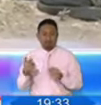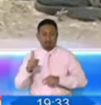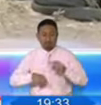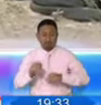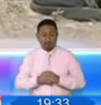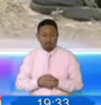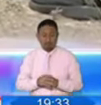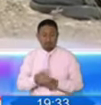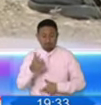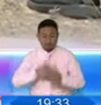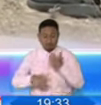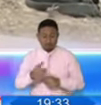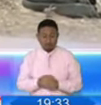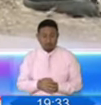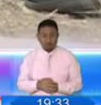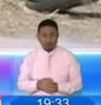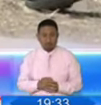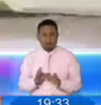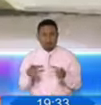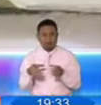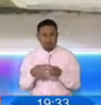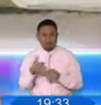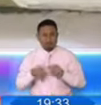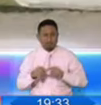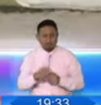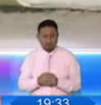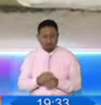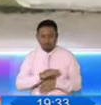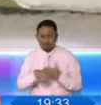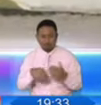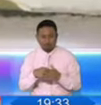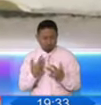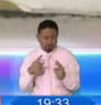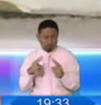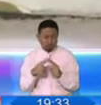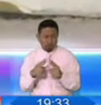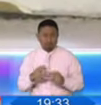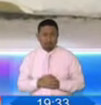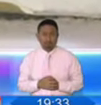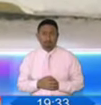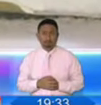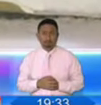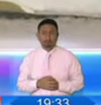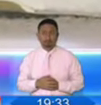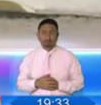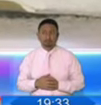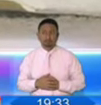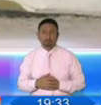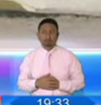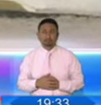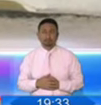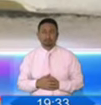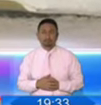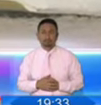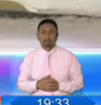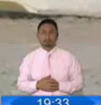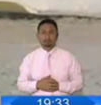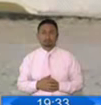de Bohemia, es decir, un círculo cercano donde todos se conocían. En Quito informó Iván